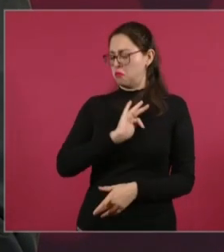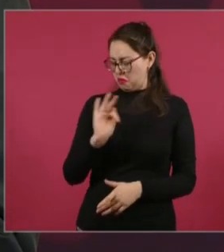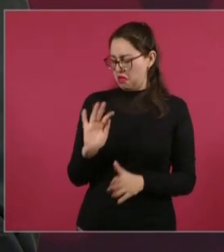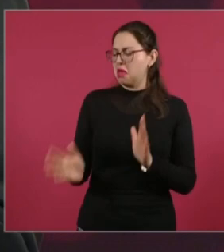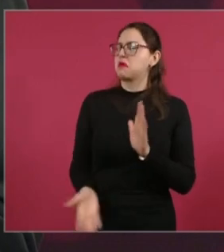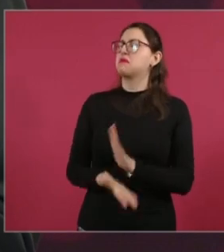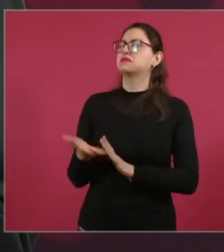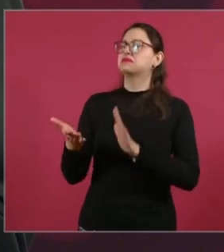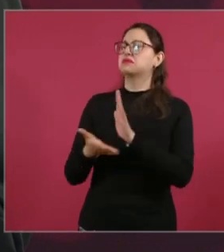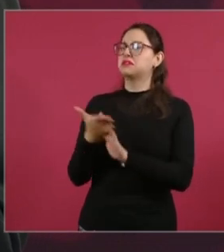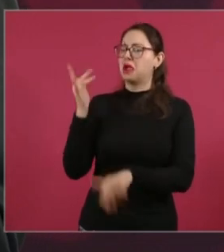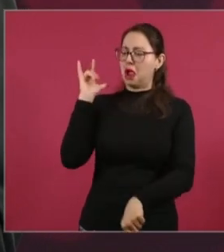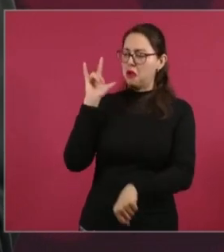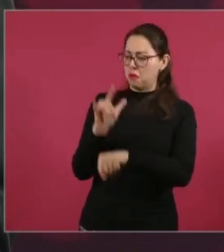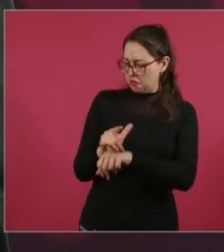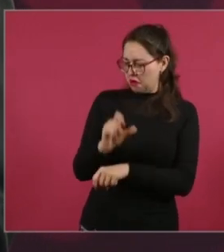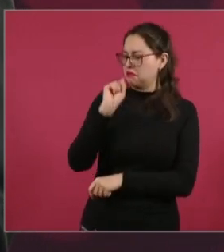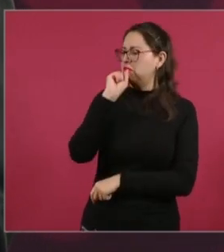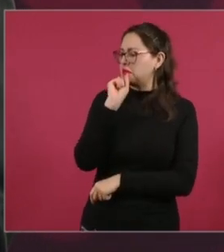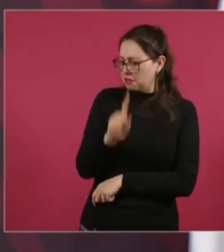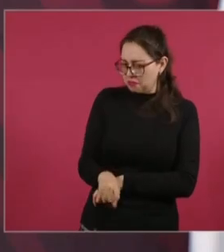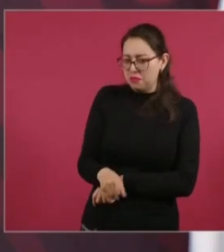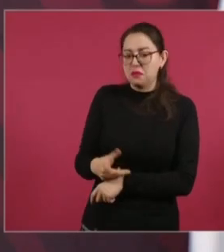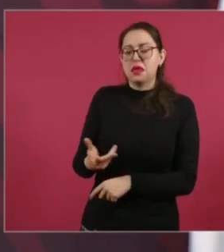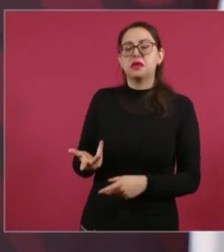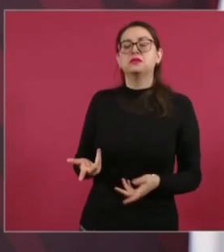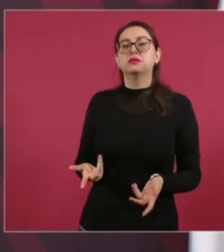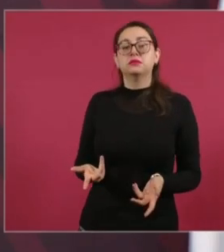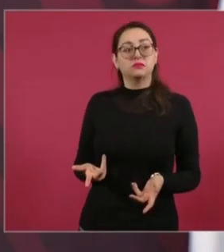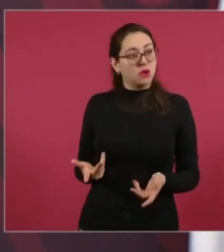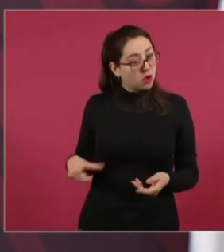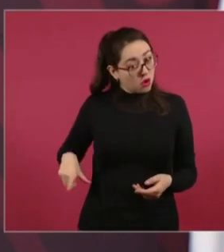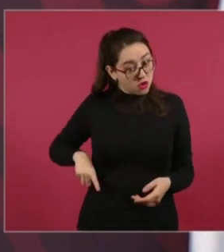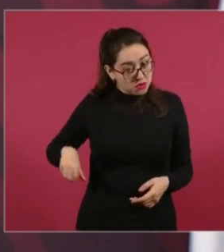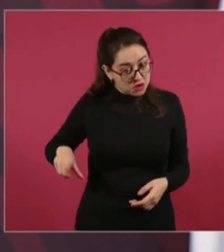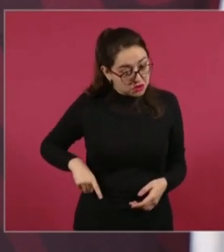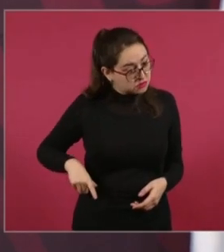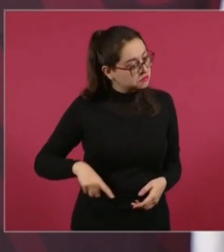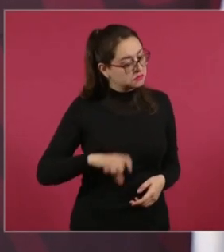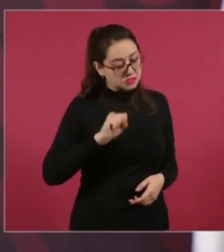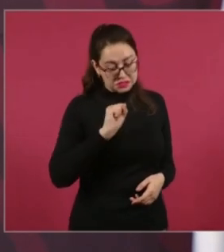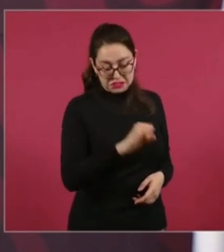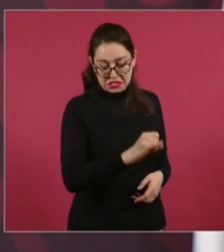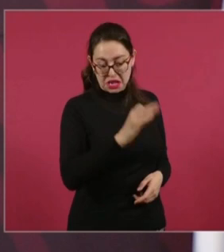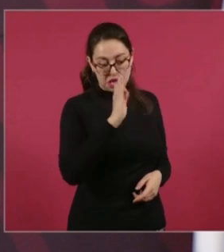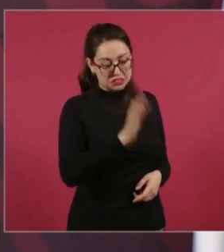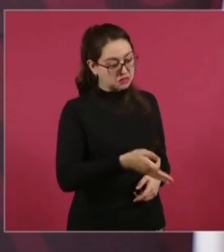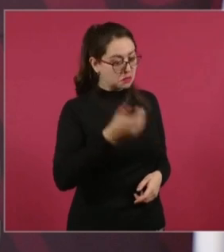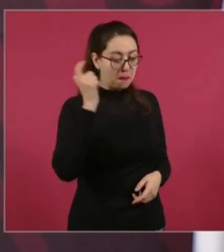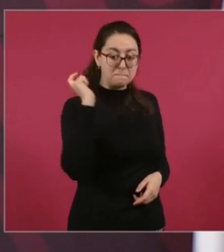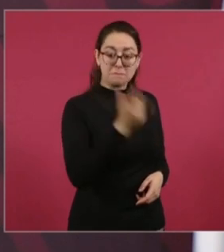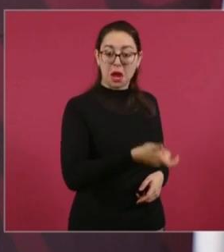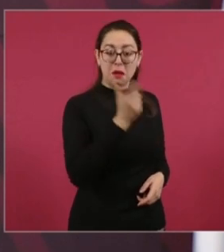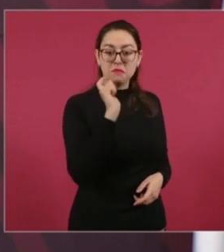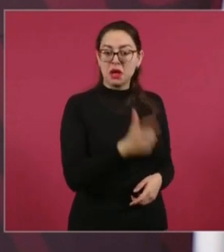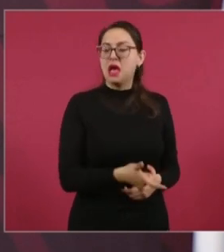una medicina de estas personas que